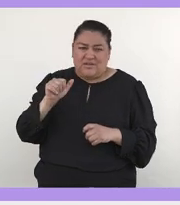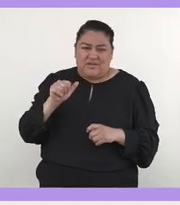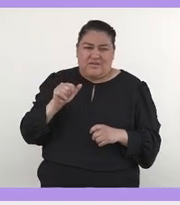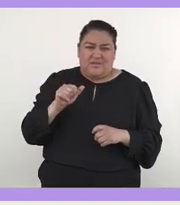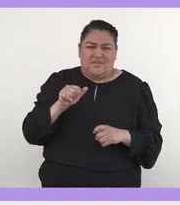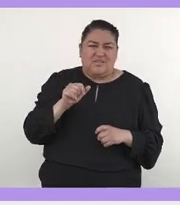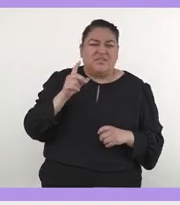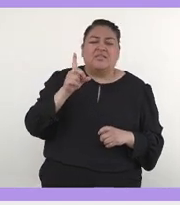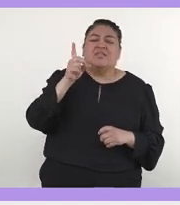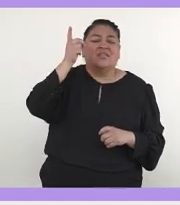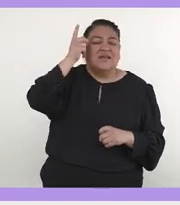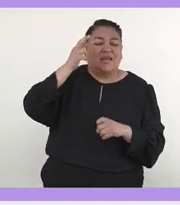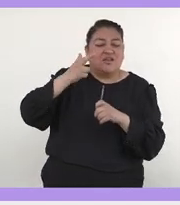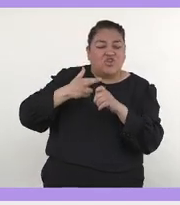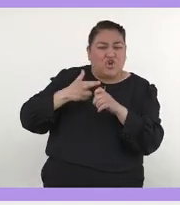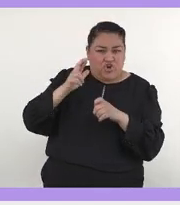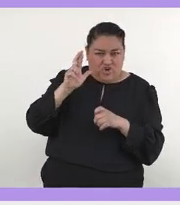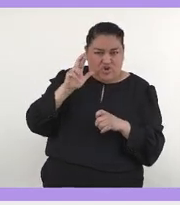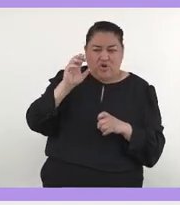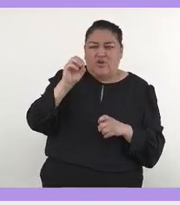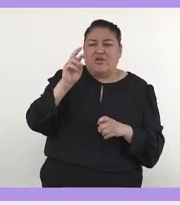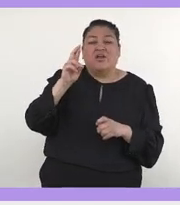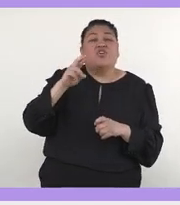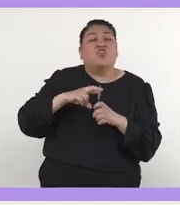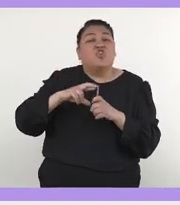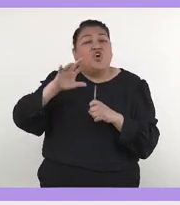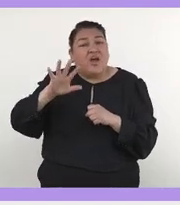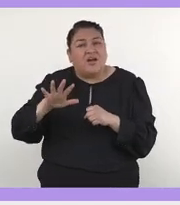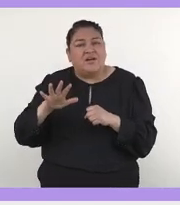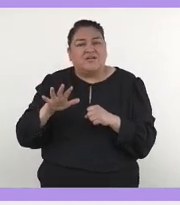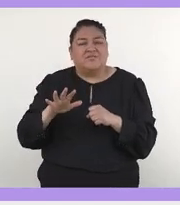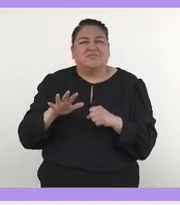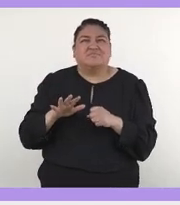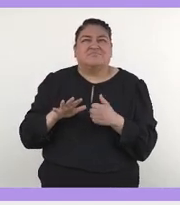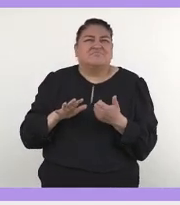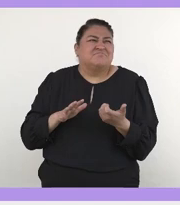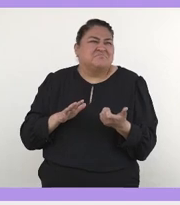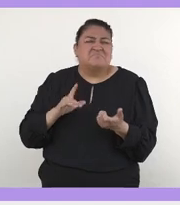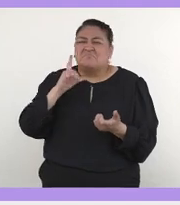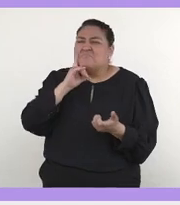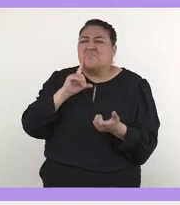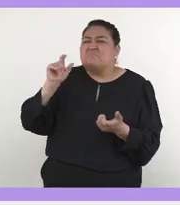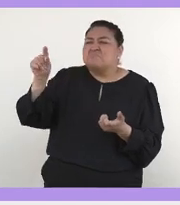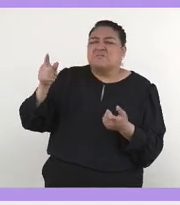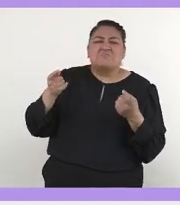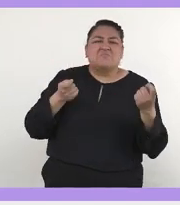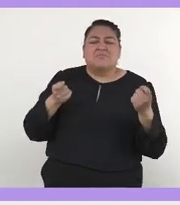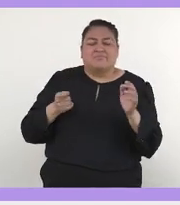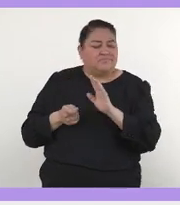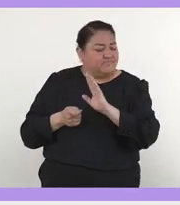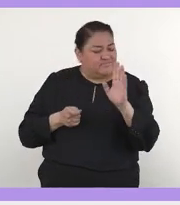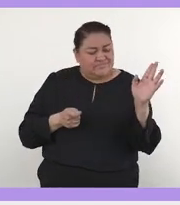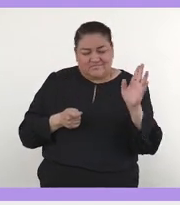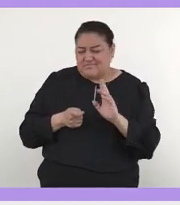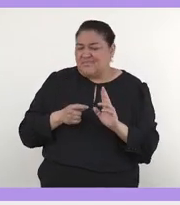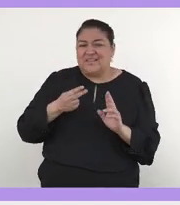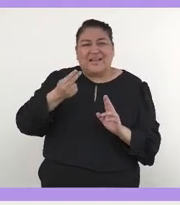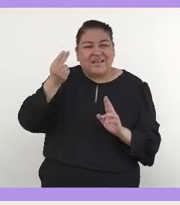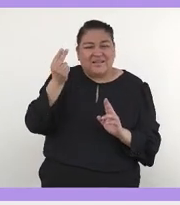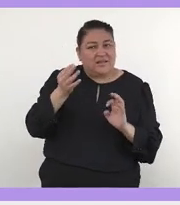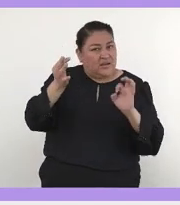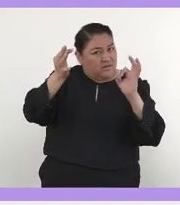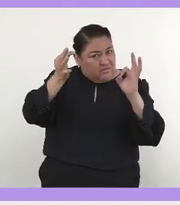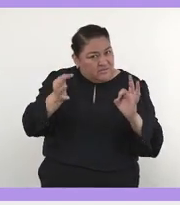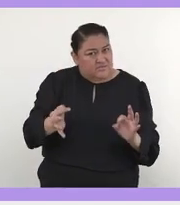y que no es tan importante no pasa nada O sea me entendiste no al final pues ella es la que está dirigiendo al equipo o sea sí pero no te cuesta nada